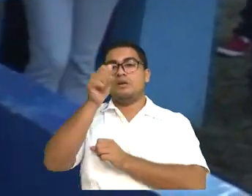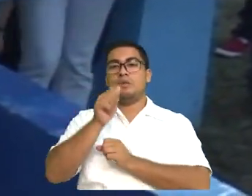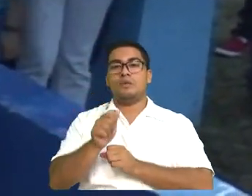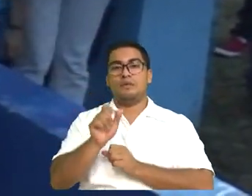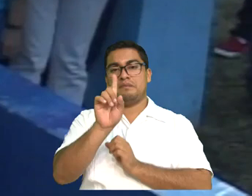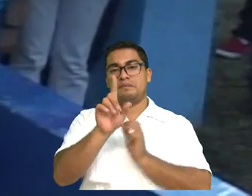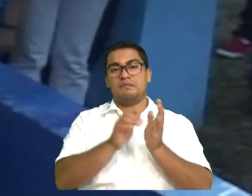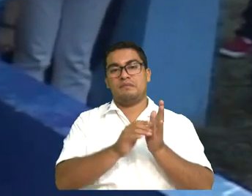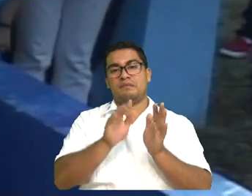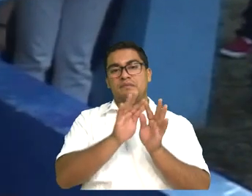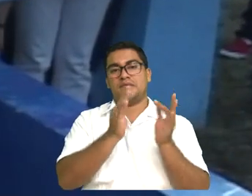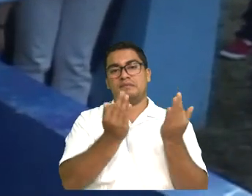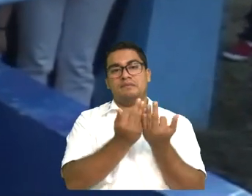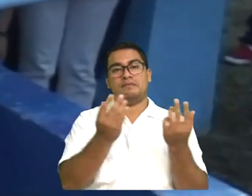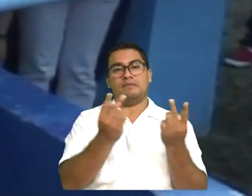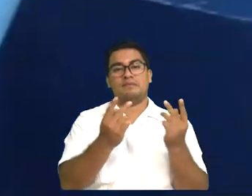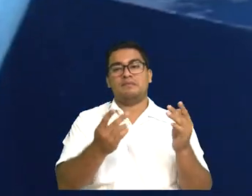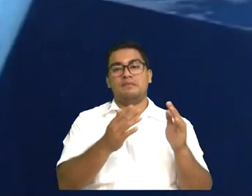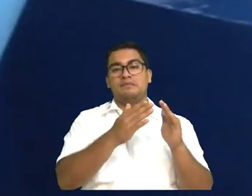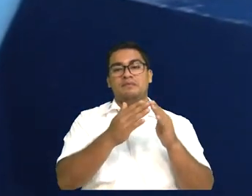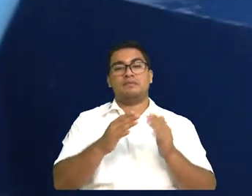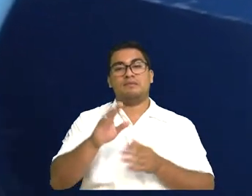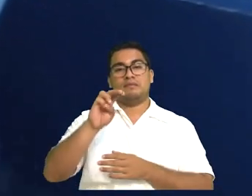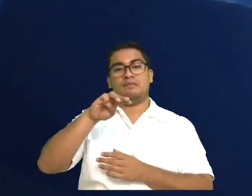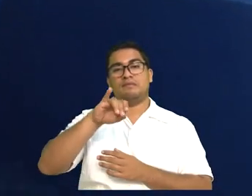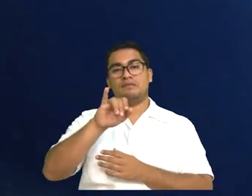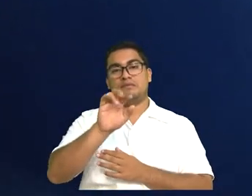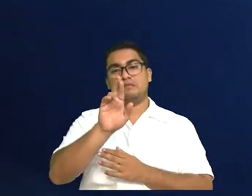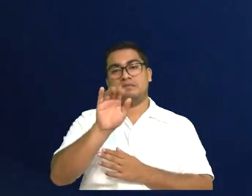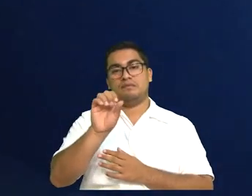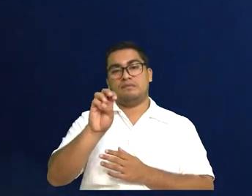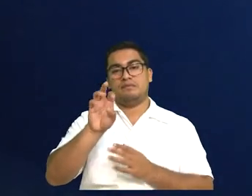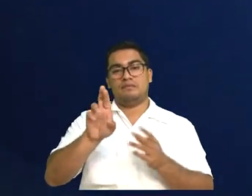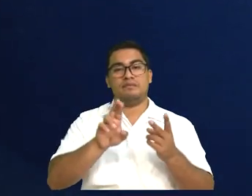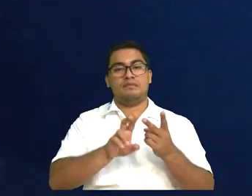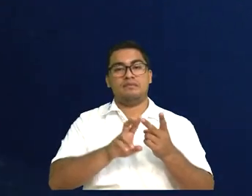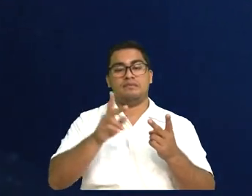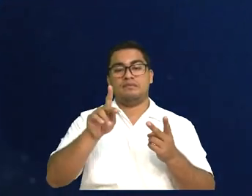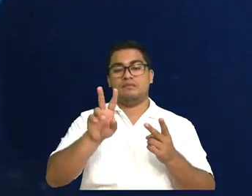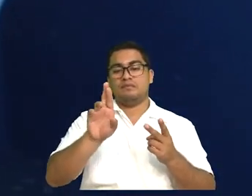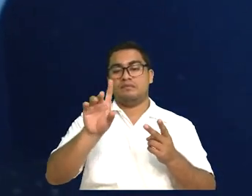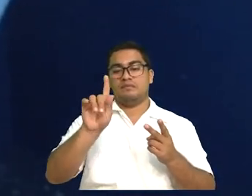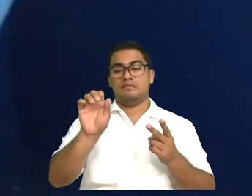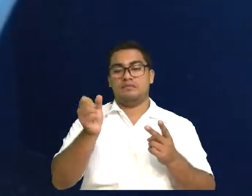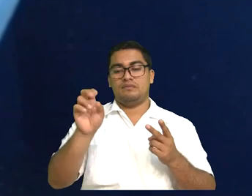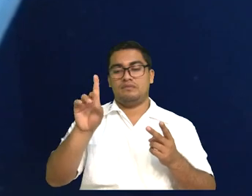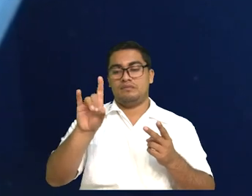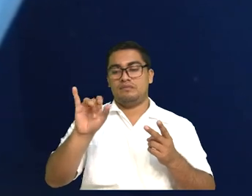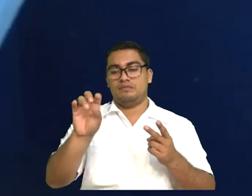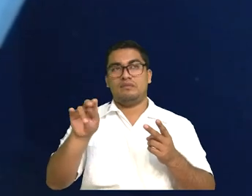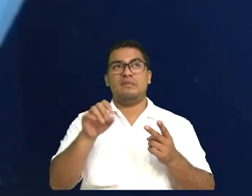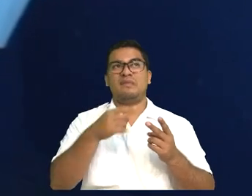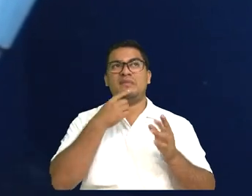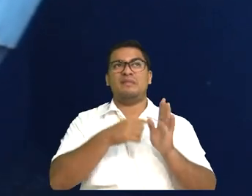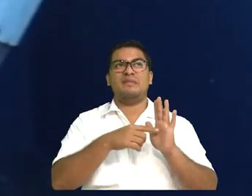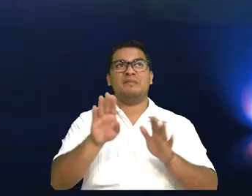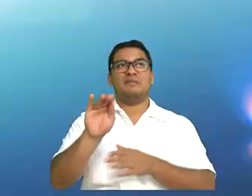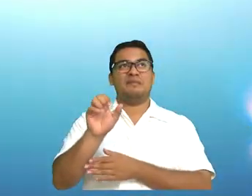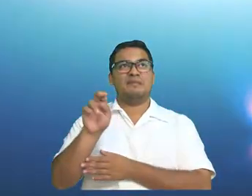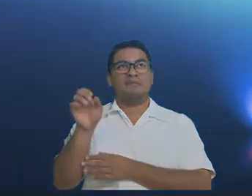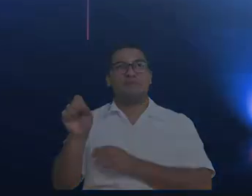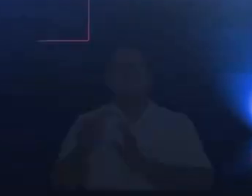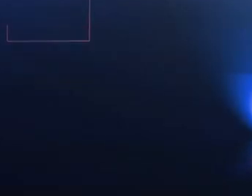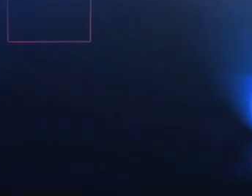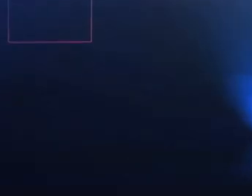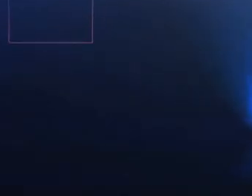1,000 familias que habitan en Miramar y Puerto Sandino. Con imágenes de Lester Mora, para el canal parlamentario les informó Vanessa Paz.